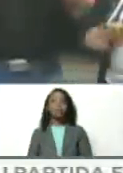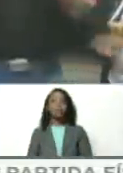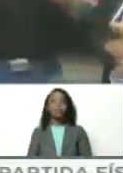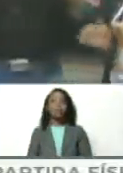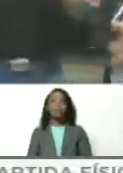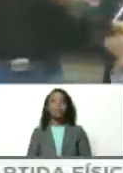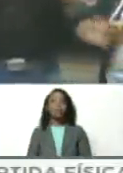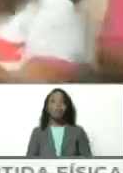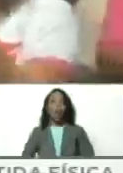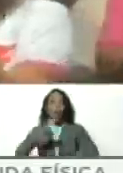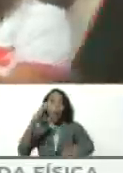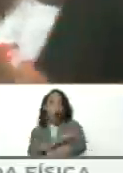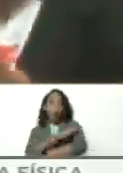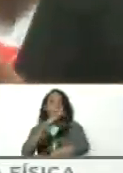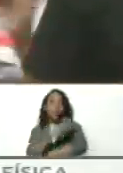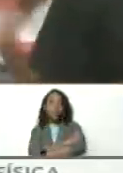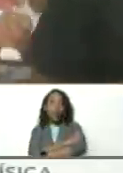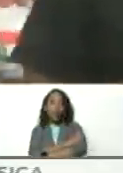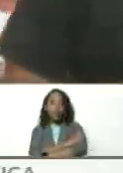las oposiciones